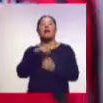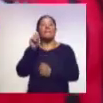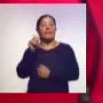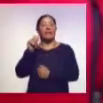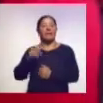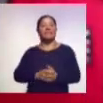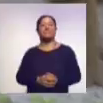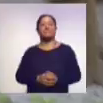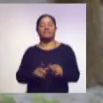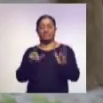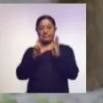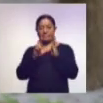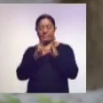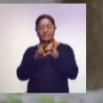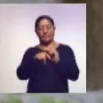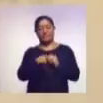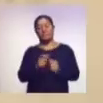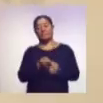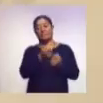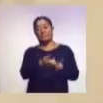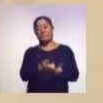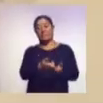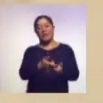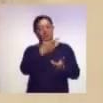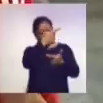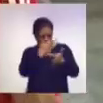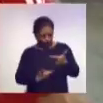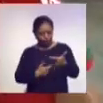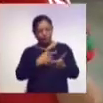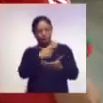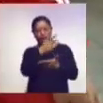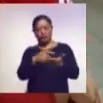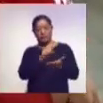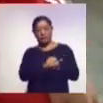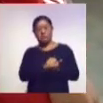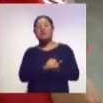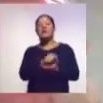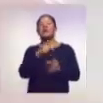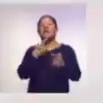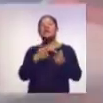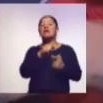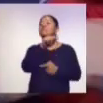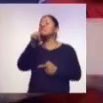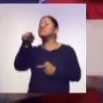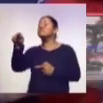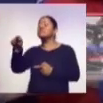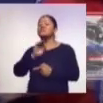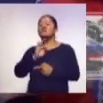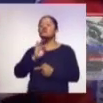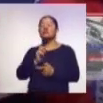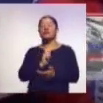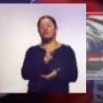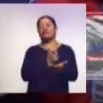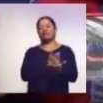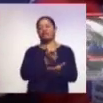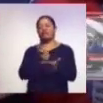con base en los datos del programa estatal Supérate, se identificará a los estudiantes que podrán obtener dicha beca. De entrada,